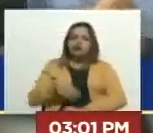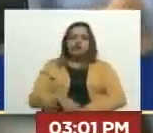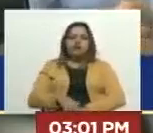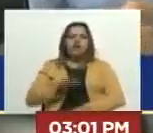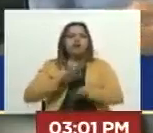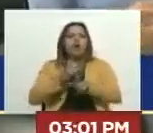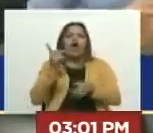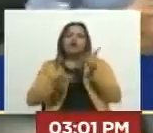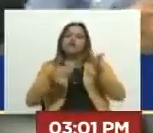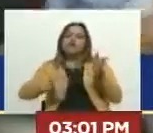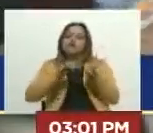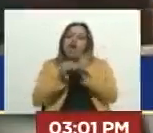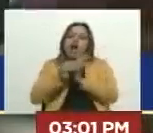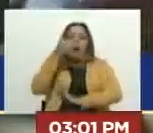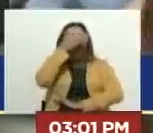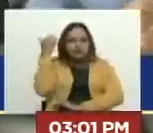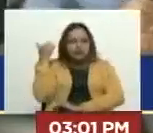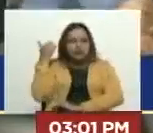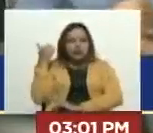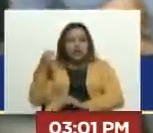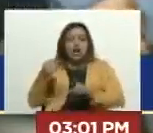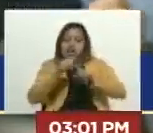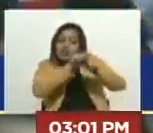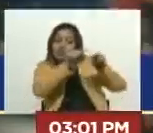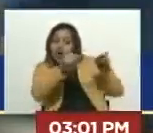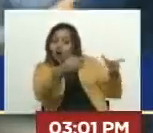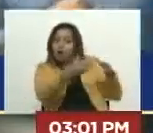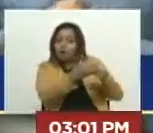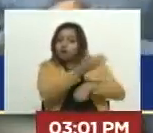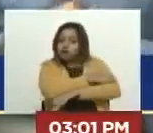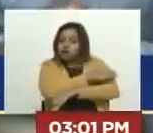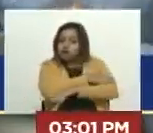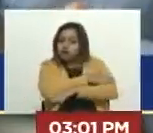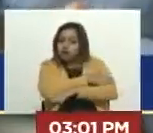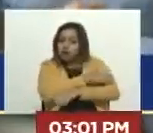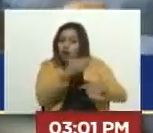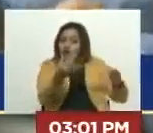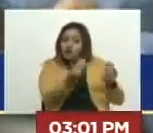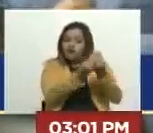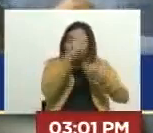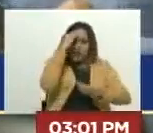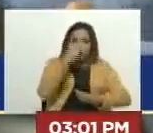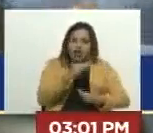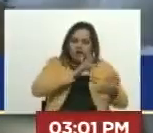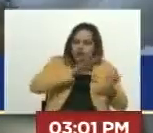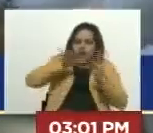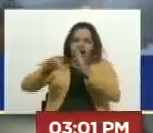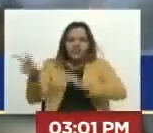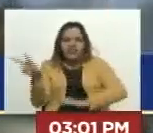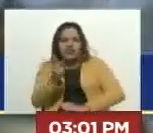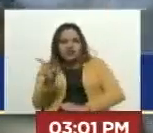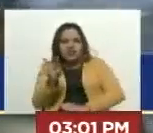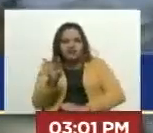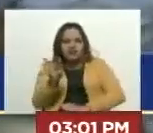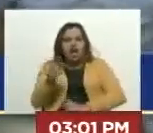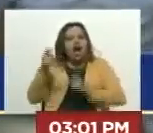olvidarlo. Si ellos hubieran entrado ese 23 de febrero, la historia de este país sería